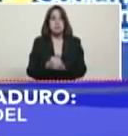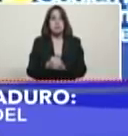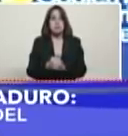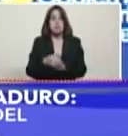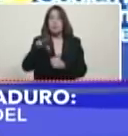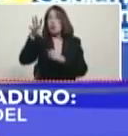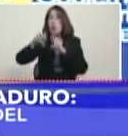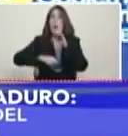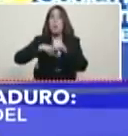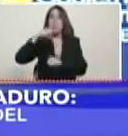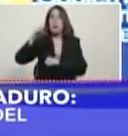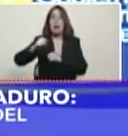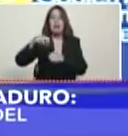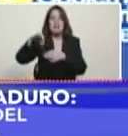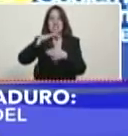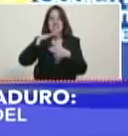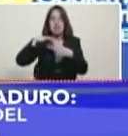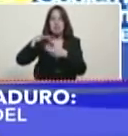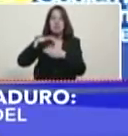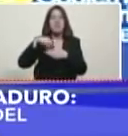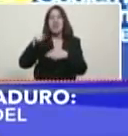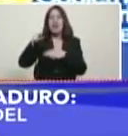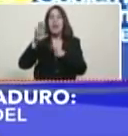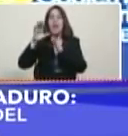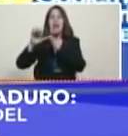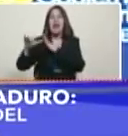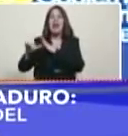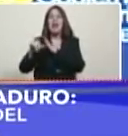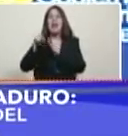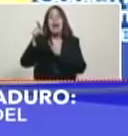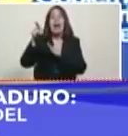semillas y otros productos está es la corrupción.